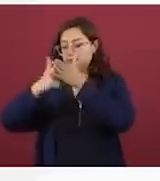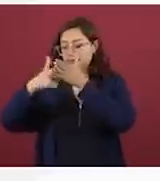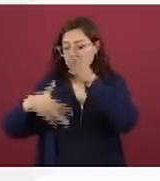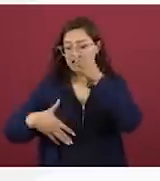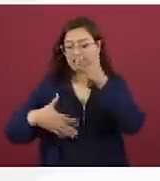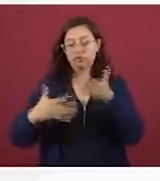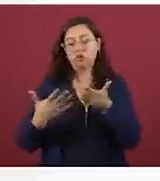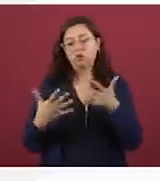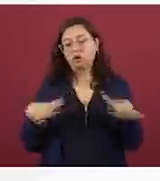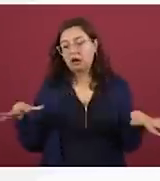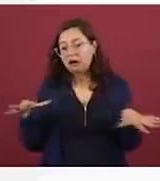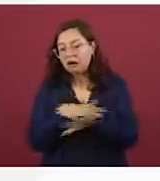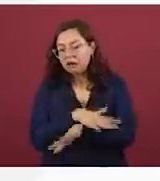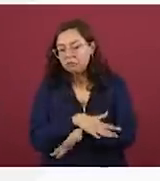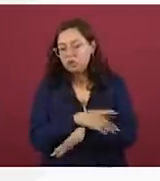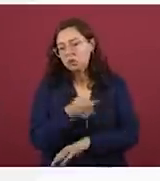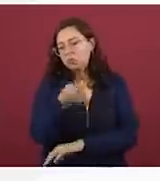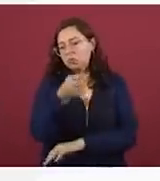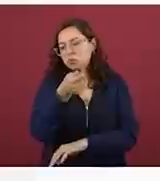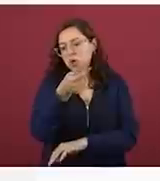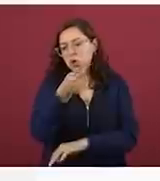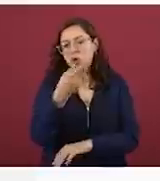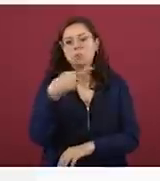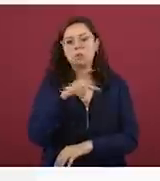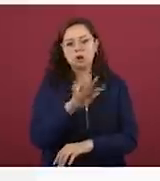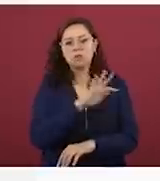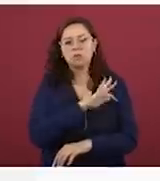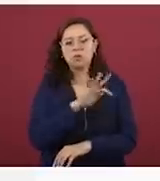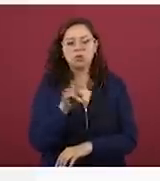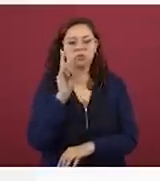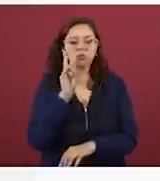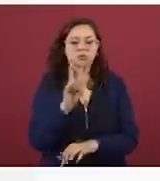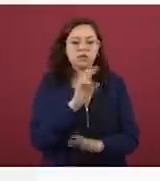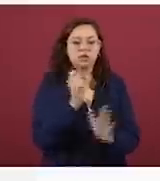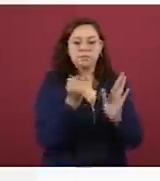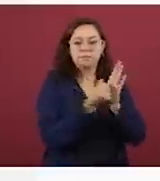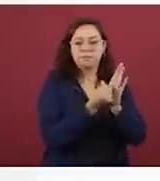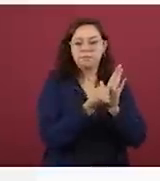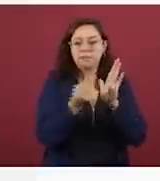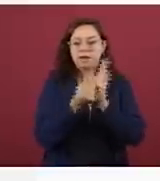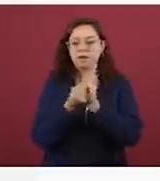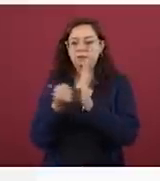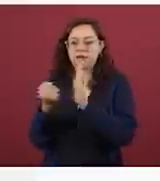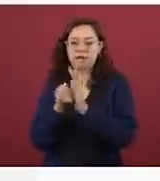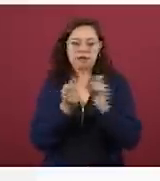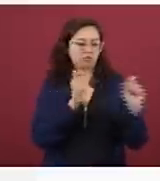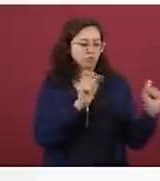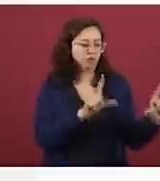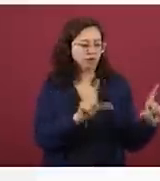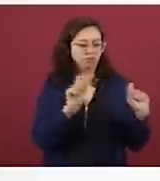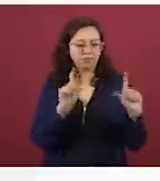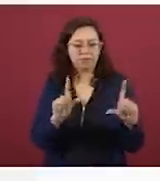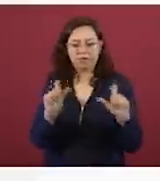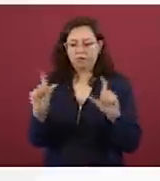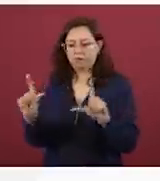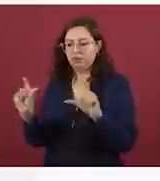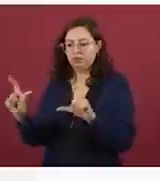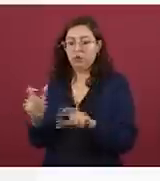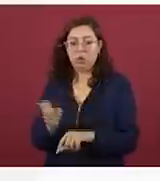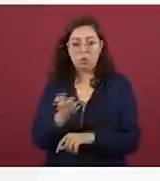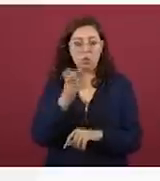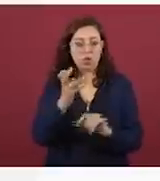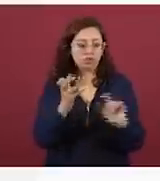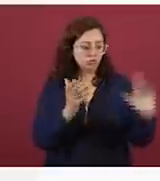una variación en las marcas y la podemos ver en las cuatro presentaciones que se han hecho, que ha habido mucho